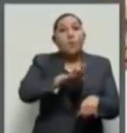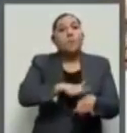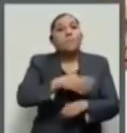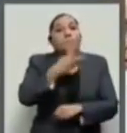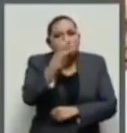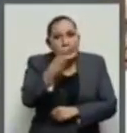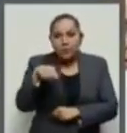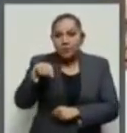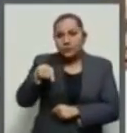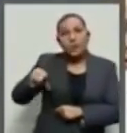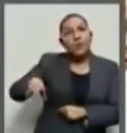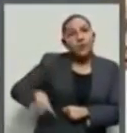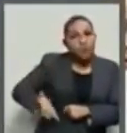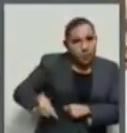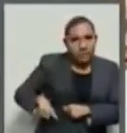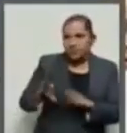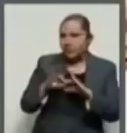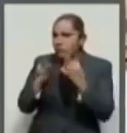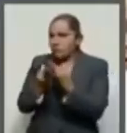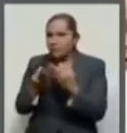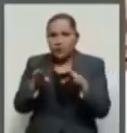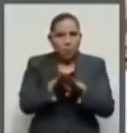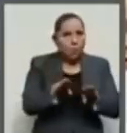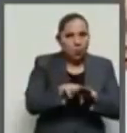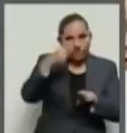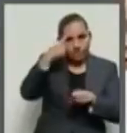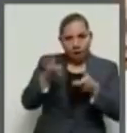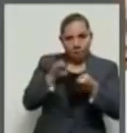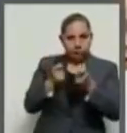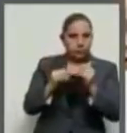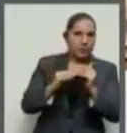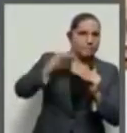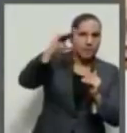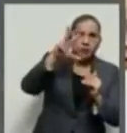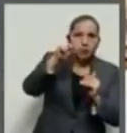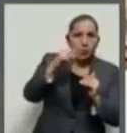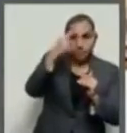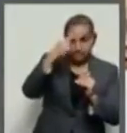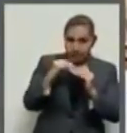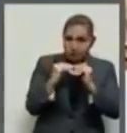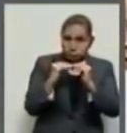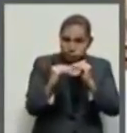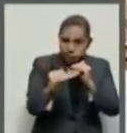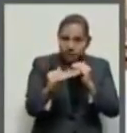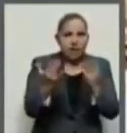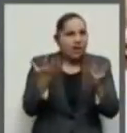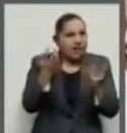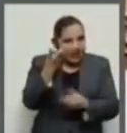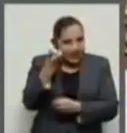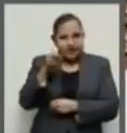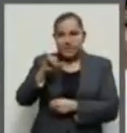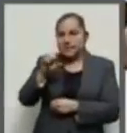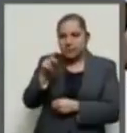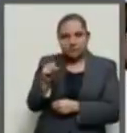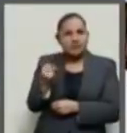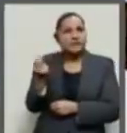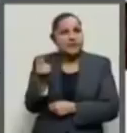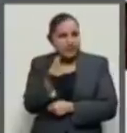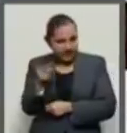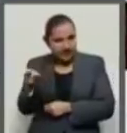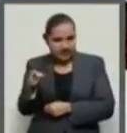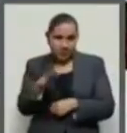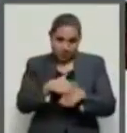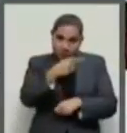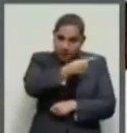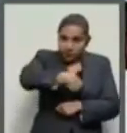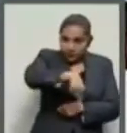gobierno, dado que ustedes liberaron el mercado de las gasolinas para crear un mercado competido que no se ha